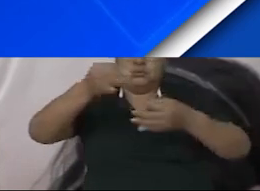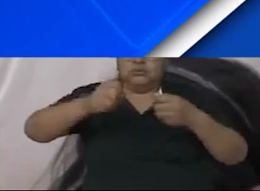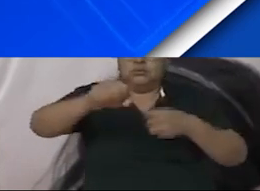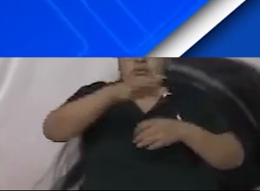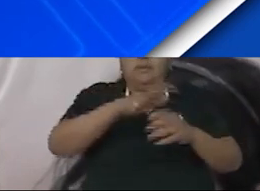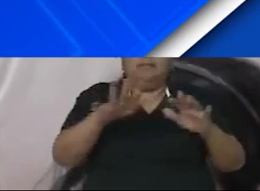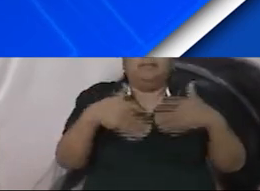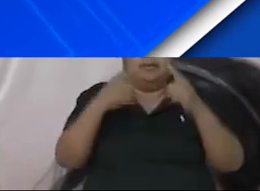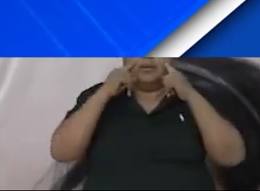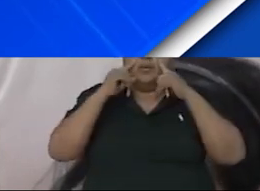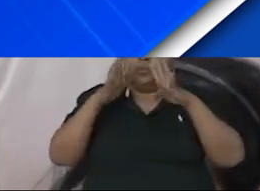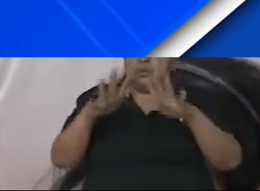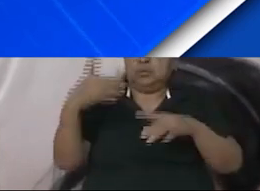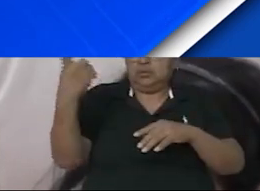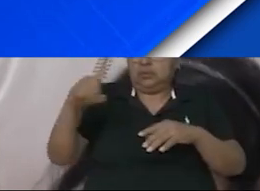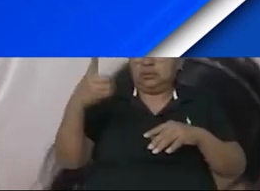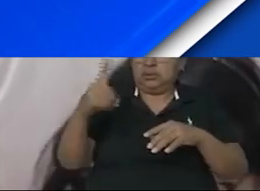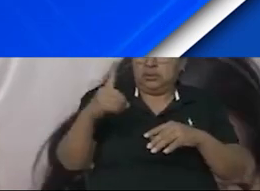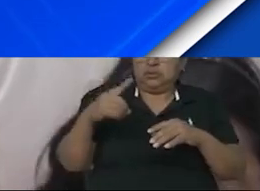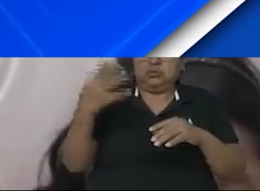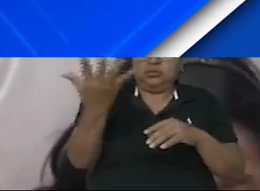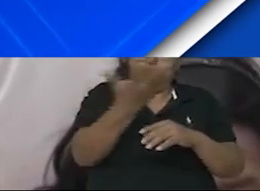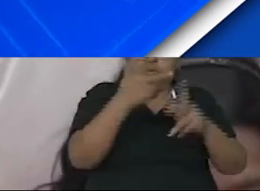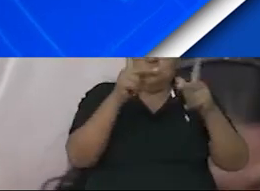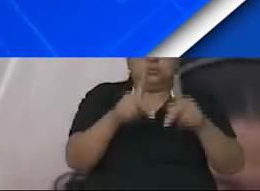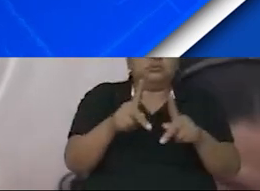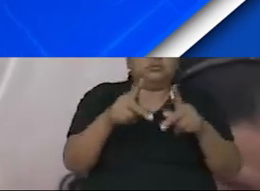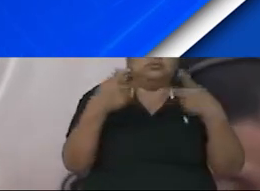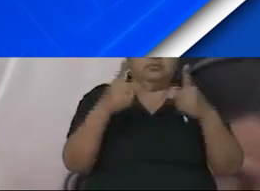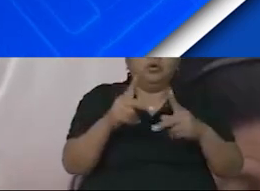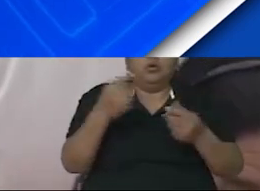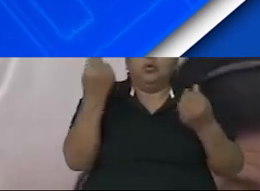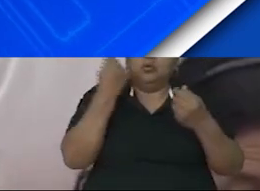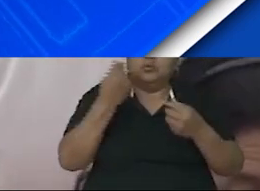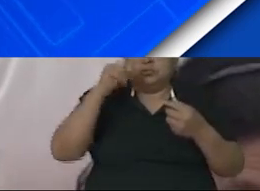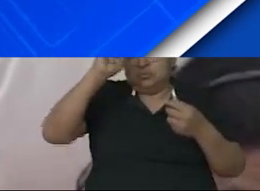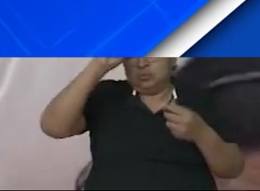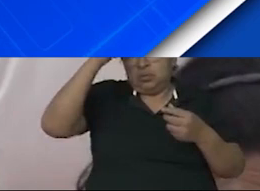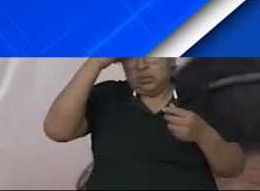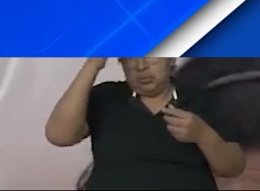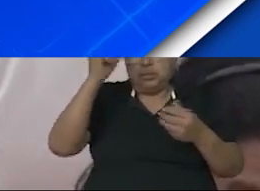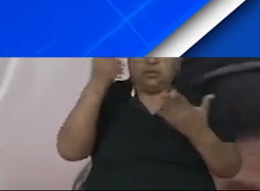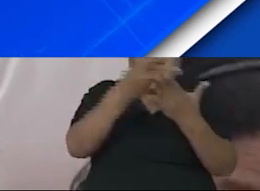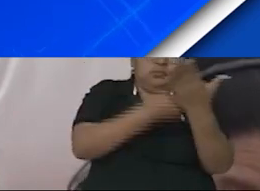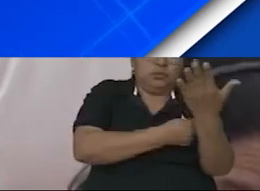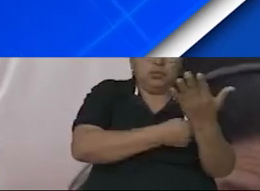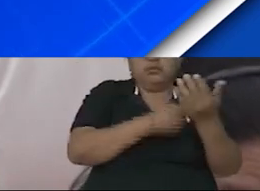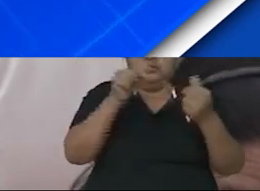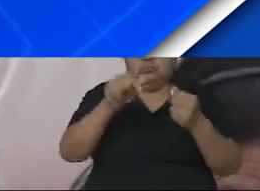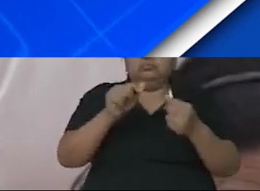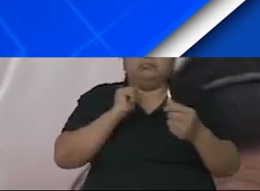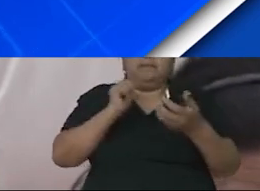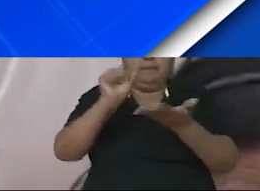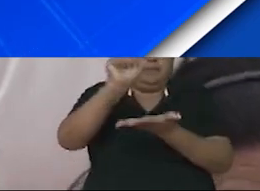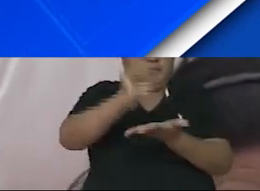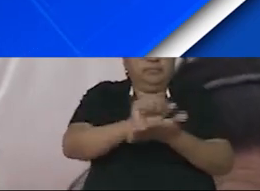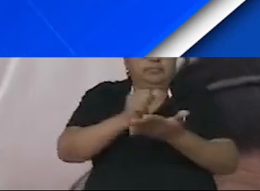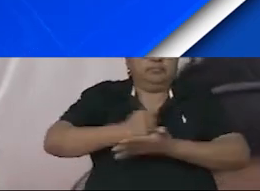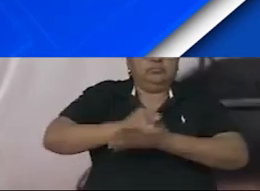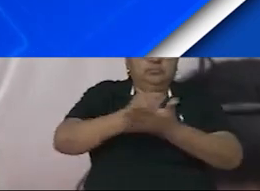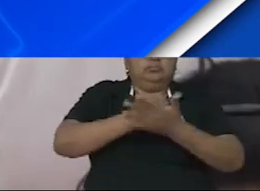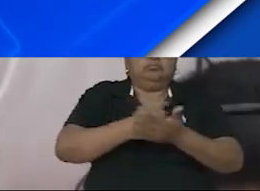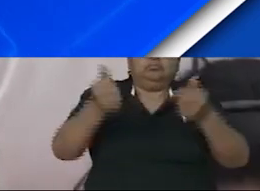de los derechos por medio de políticas y proyectos públicos, con alianzas de cooperación